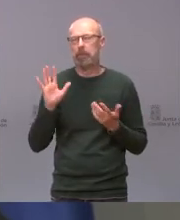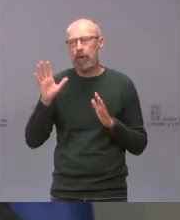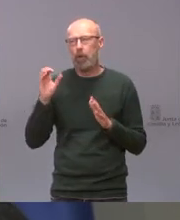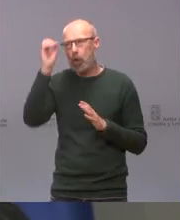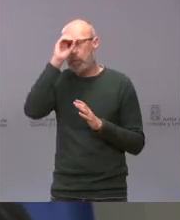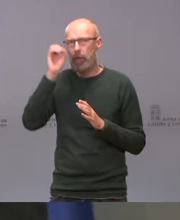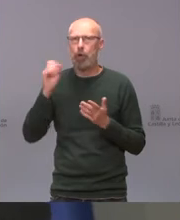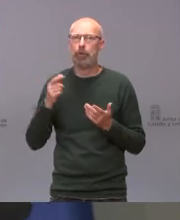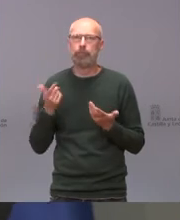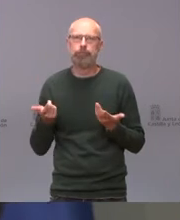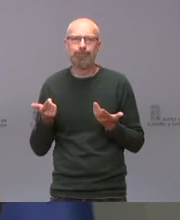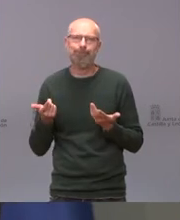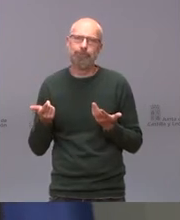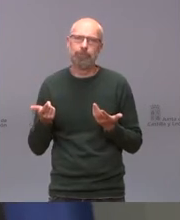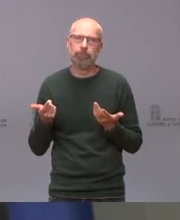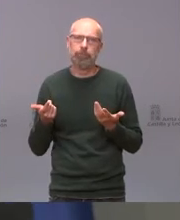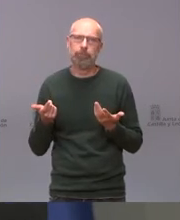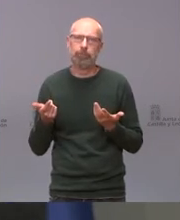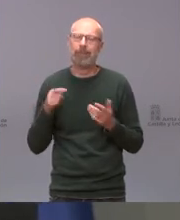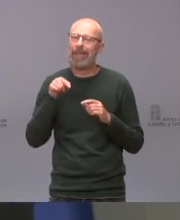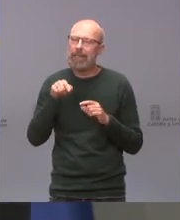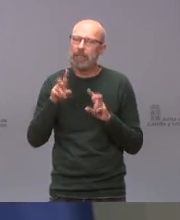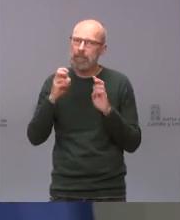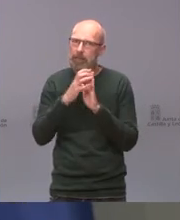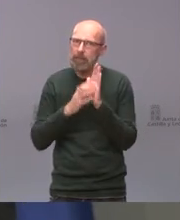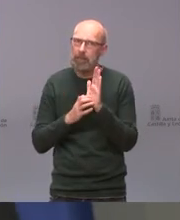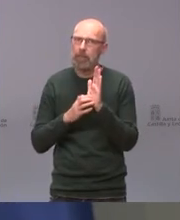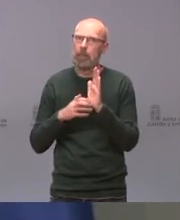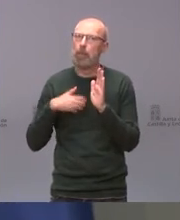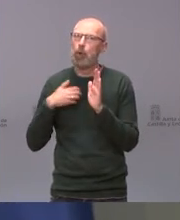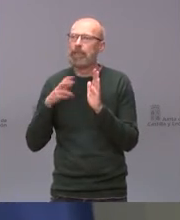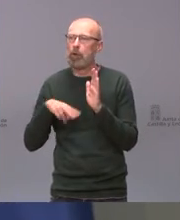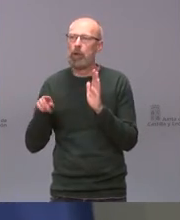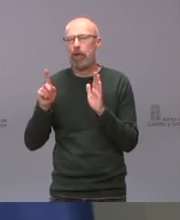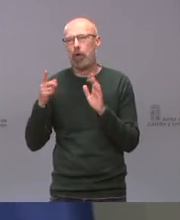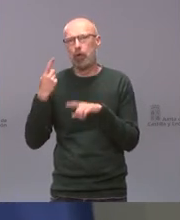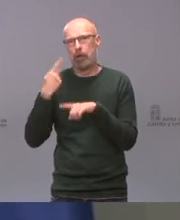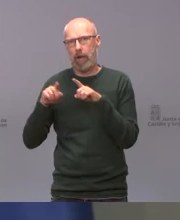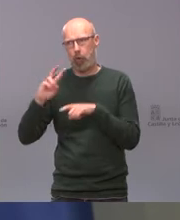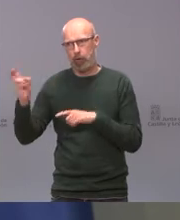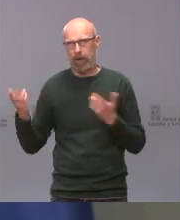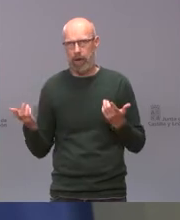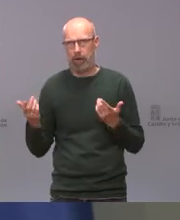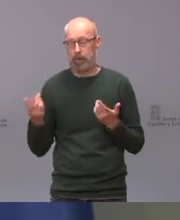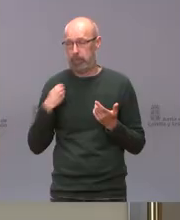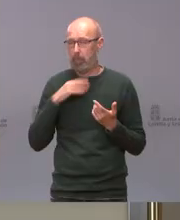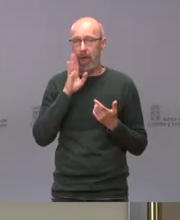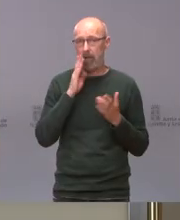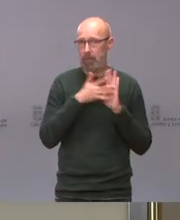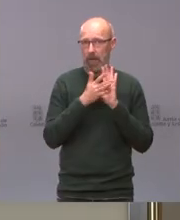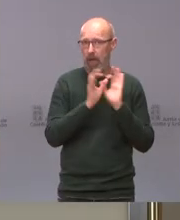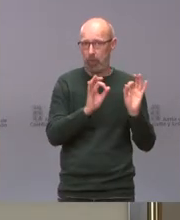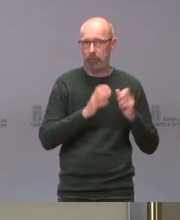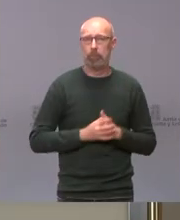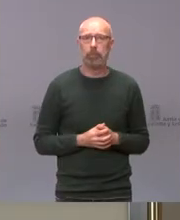mí lo que me preocupaba es que esto no era molesto. Para mí era otra cosa, que es lo que les estoy explicando hoy, que es falta de rigor. Yo